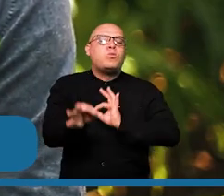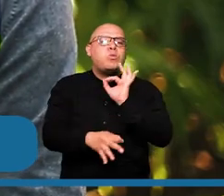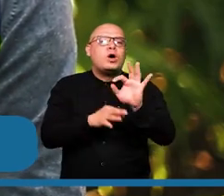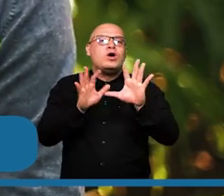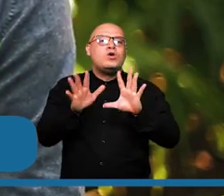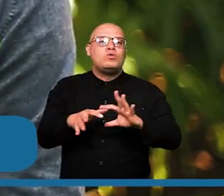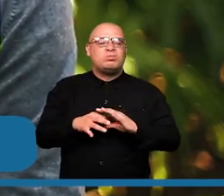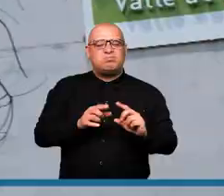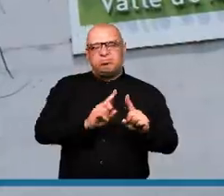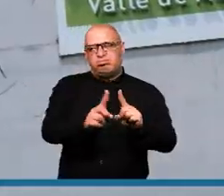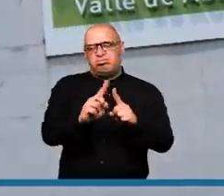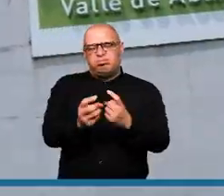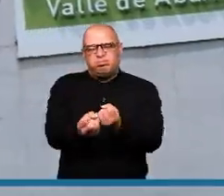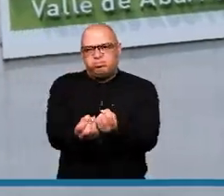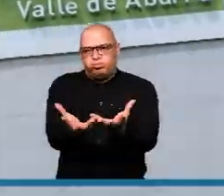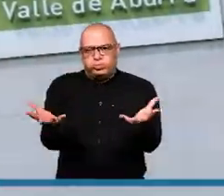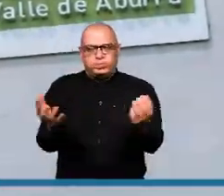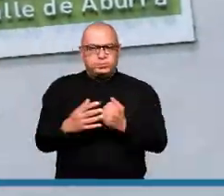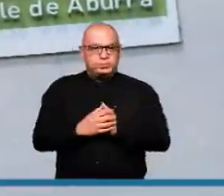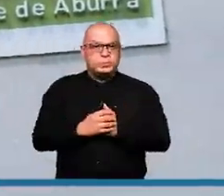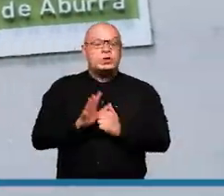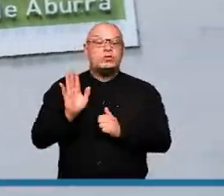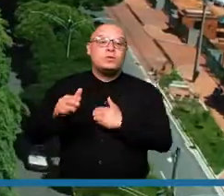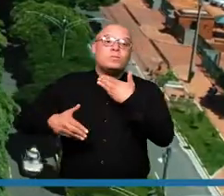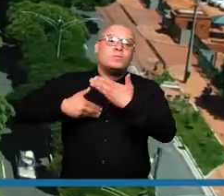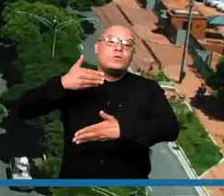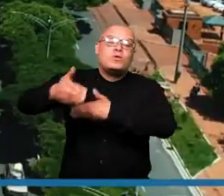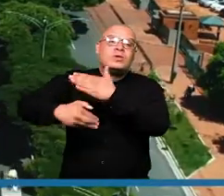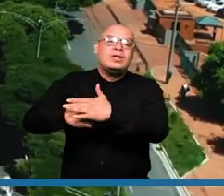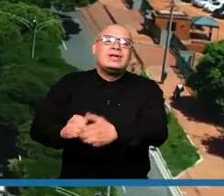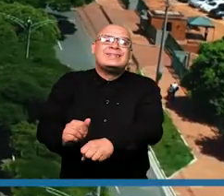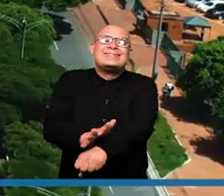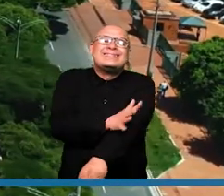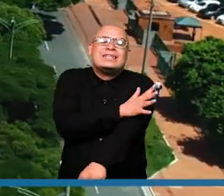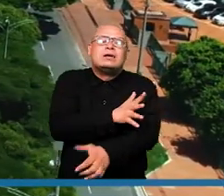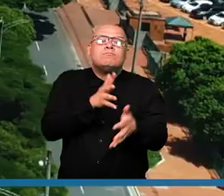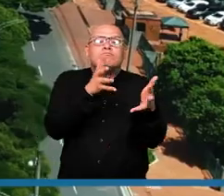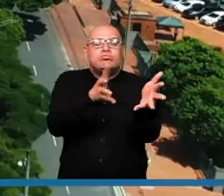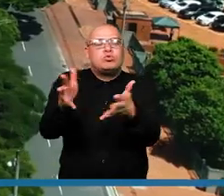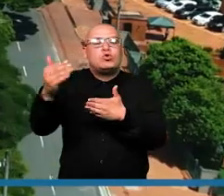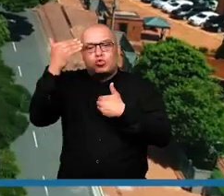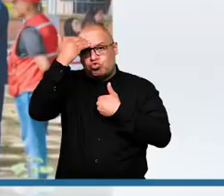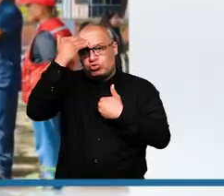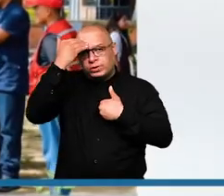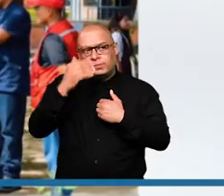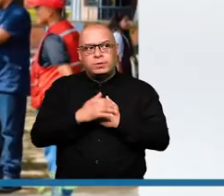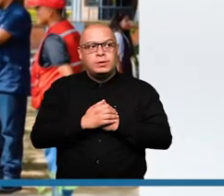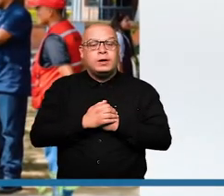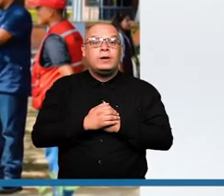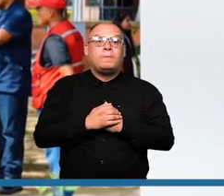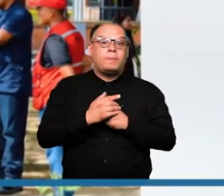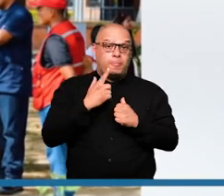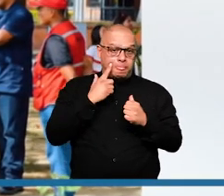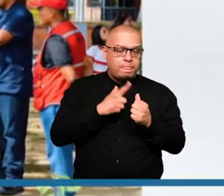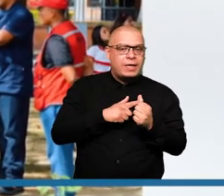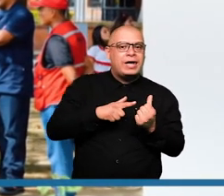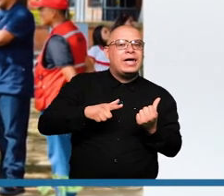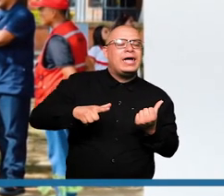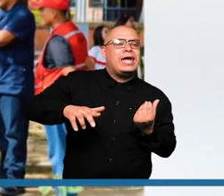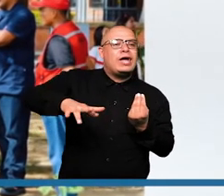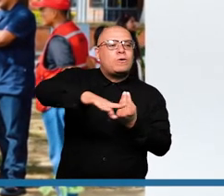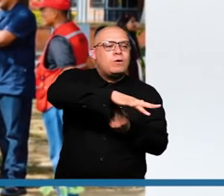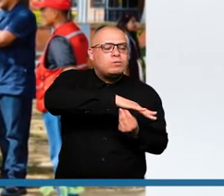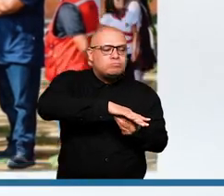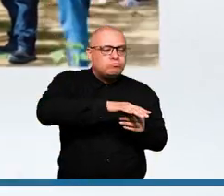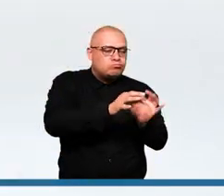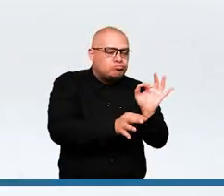es la diversidad biológica, generando ese proceso de sensibilización y concienciación. Entonces tenemos un programa que se llama Ecologizadores,